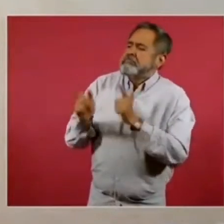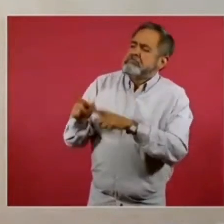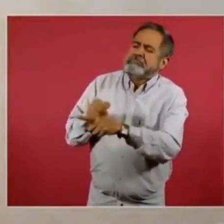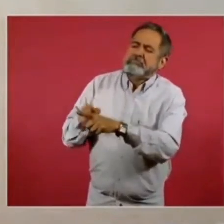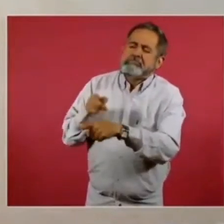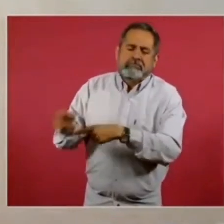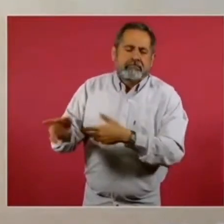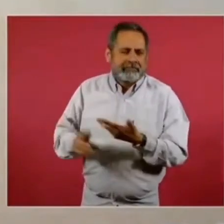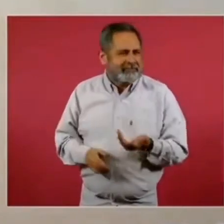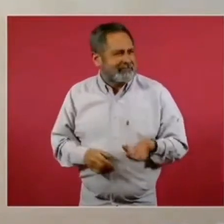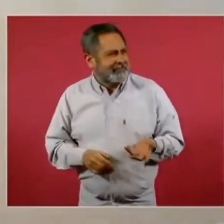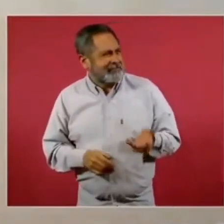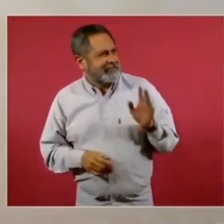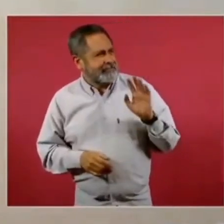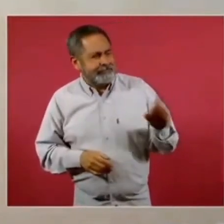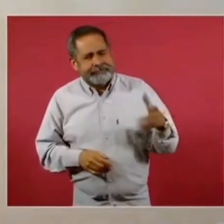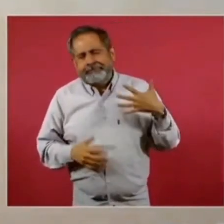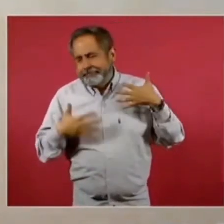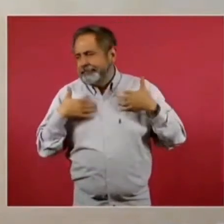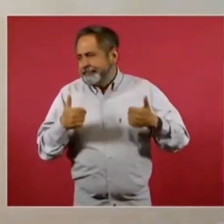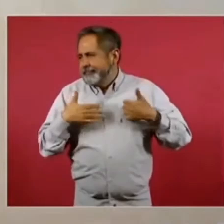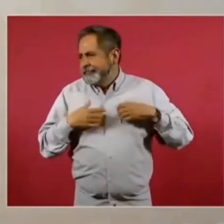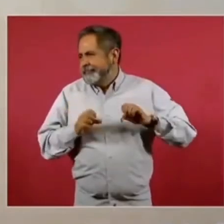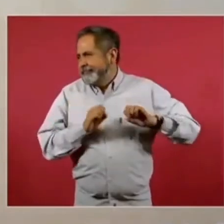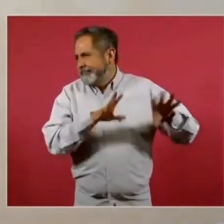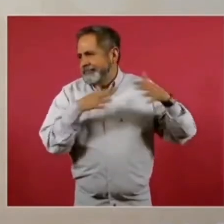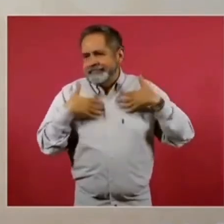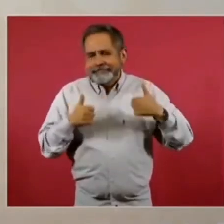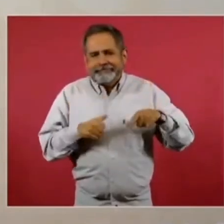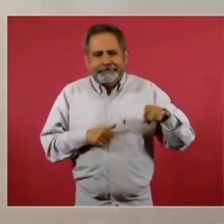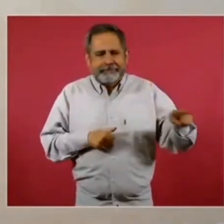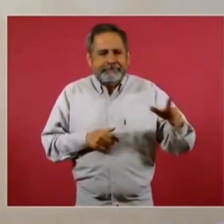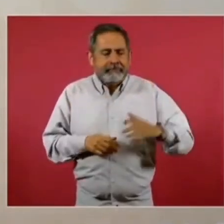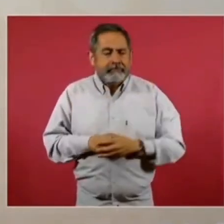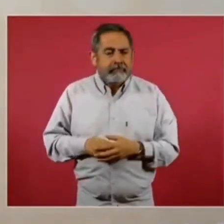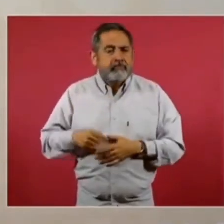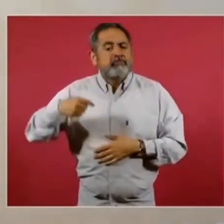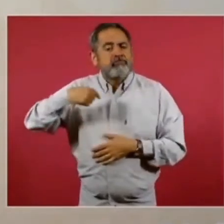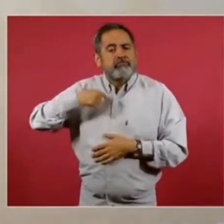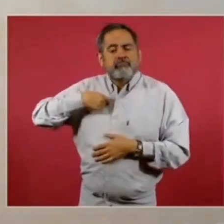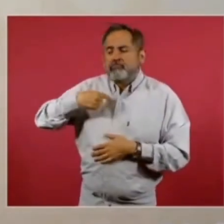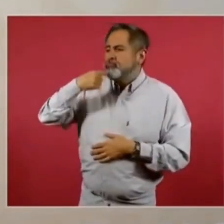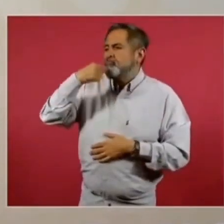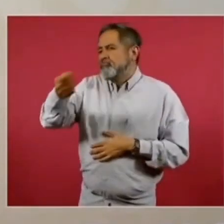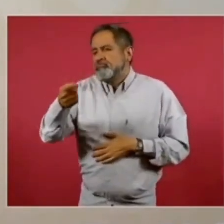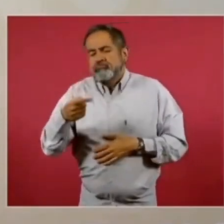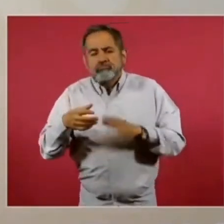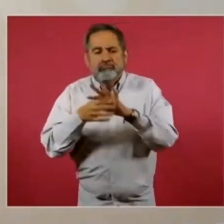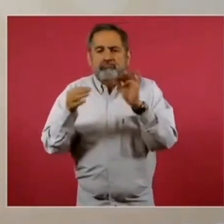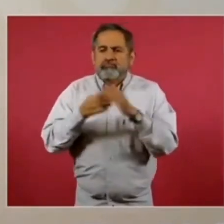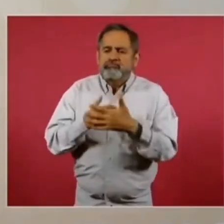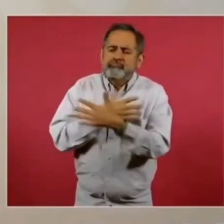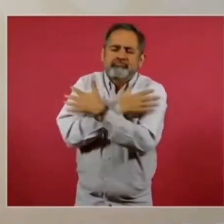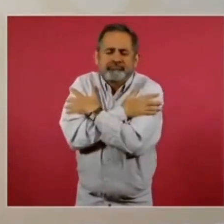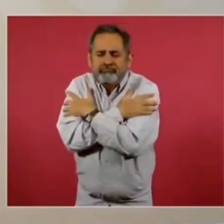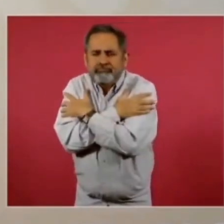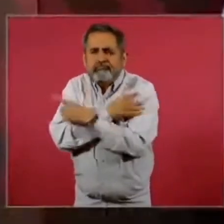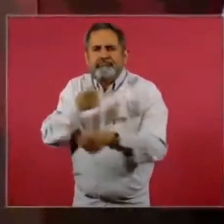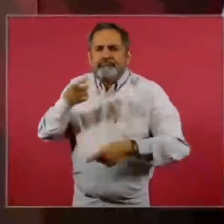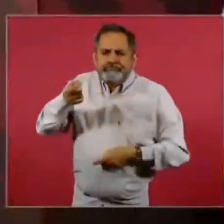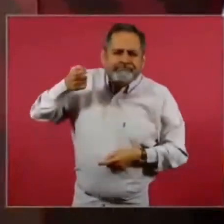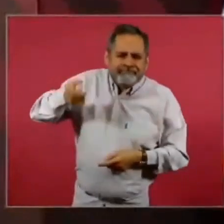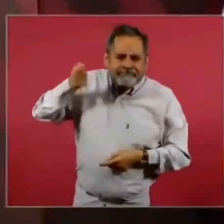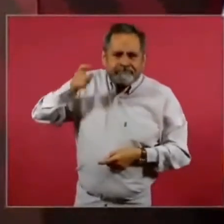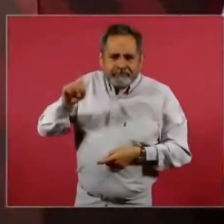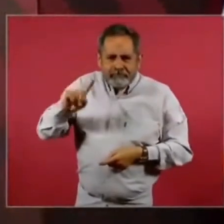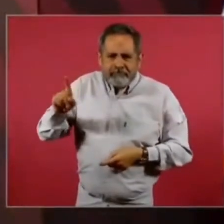burlaban se entiende eh cuando hablo abrazos no balazos